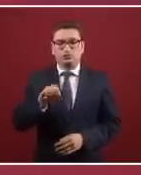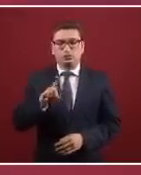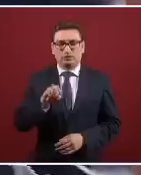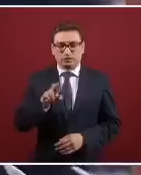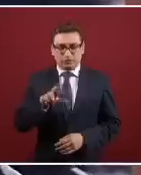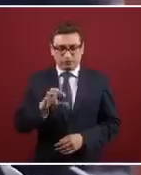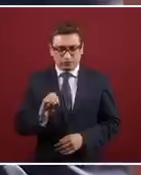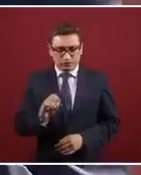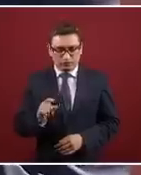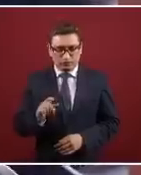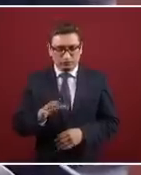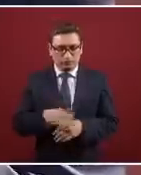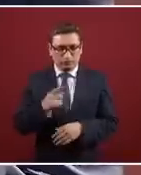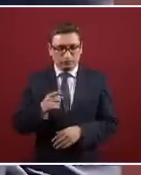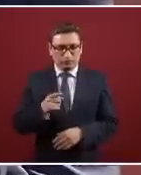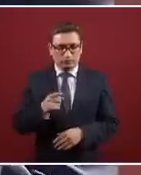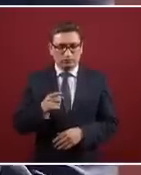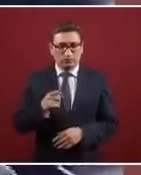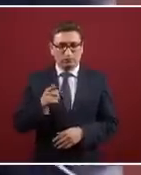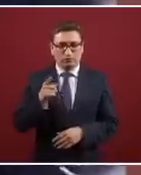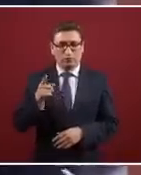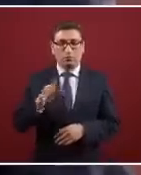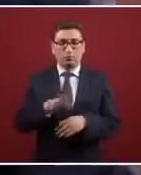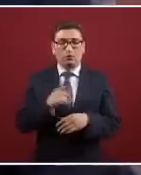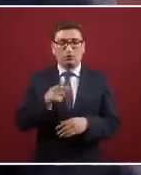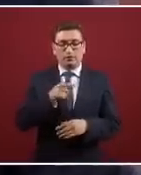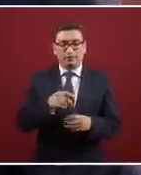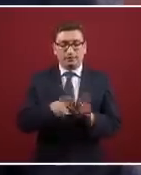porque tenía malo su ojo.